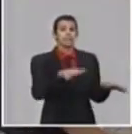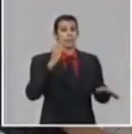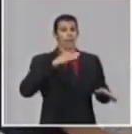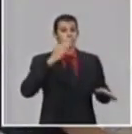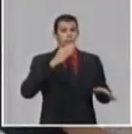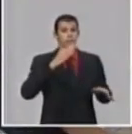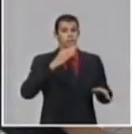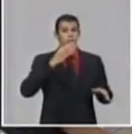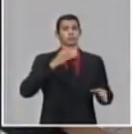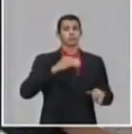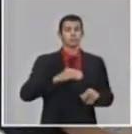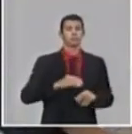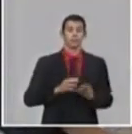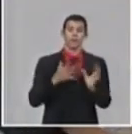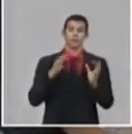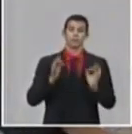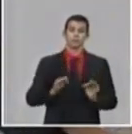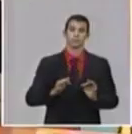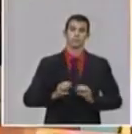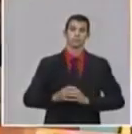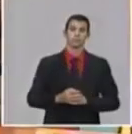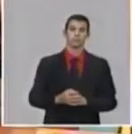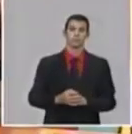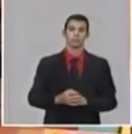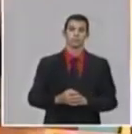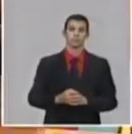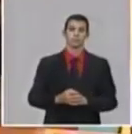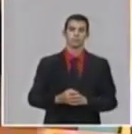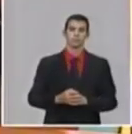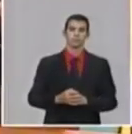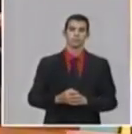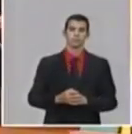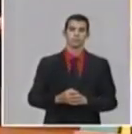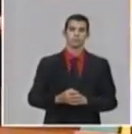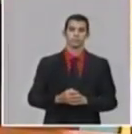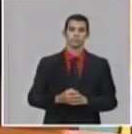realizado y que se presentaron la semana pasada. Y no nos contentamos con tener el interferón, poderlo...